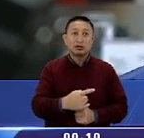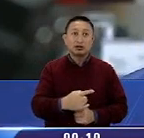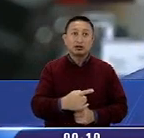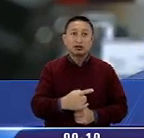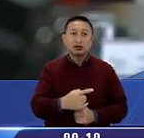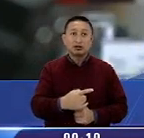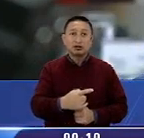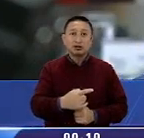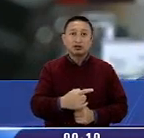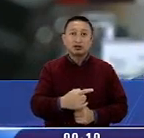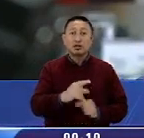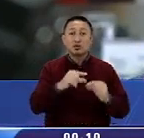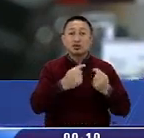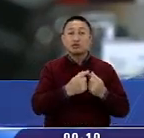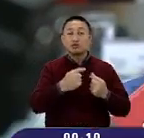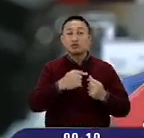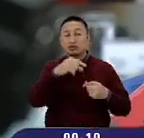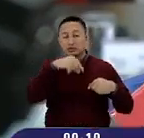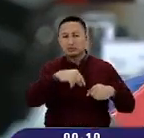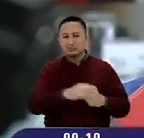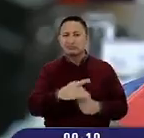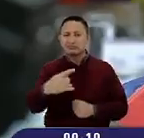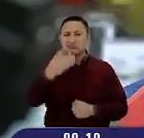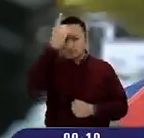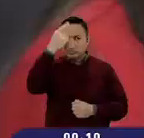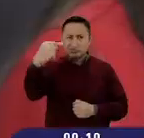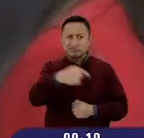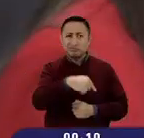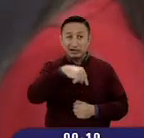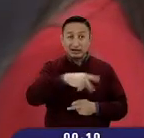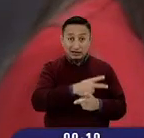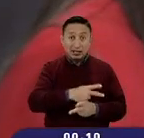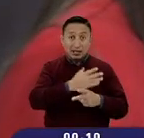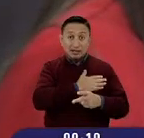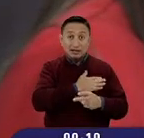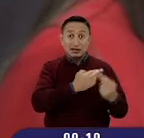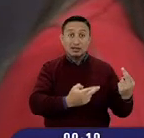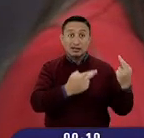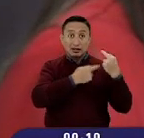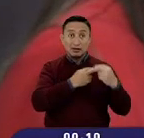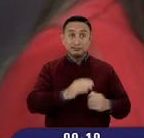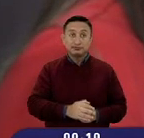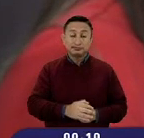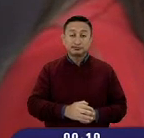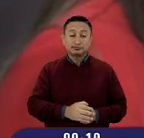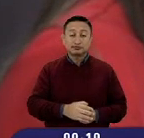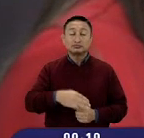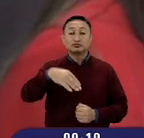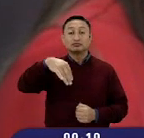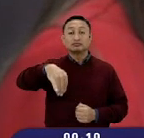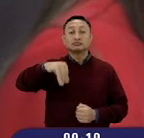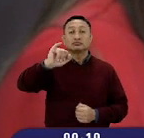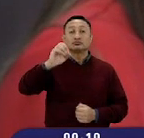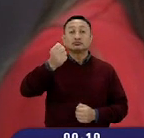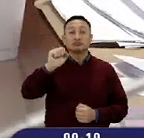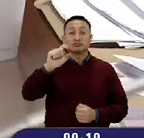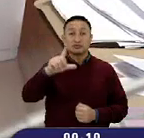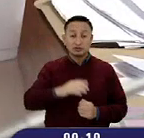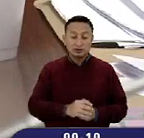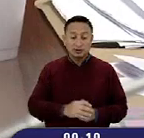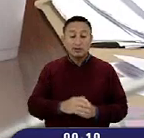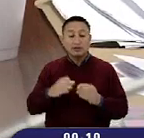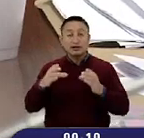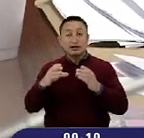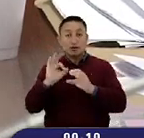pues hechos por la mayoría, ¿no? También es algo que es una resolución de Pleno. Con esto, la consejera Michelle Calvache emocionó que el Departamento Jurídico